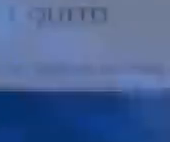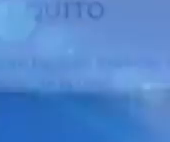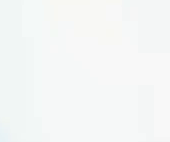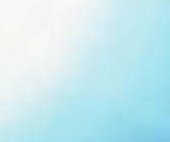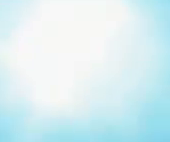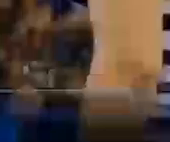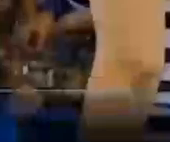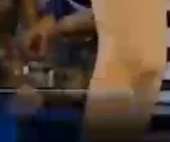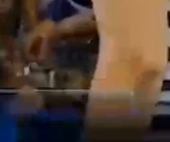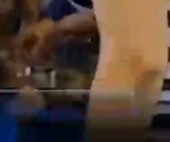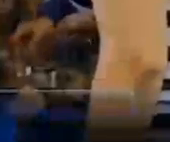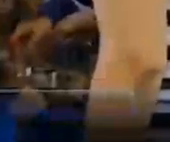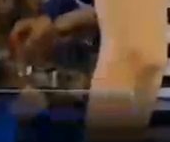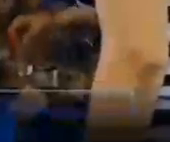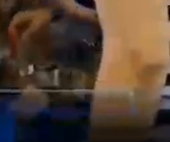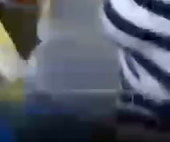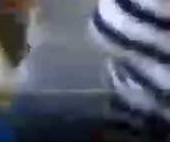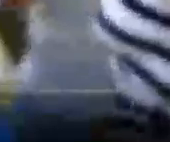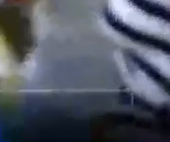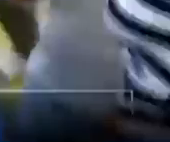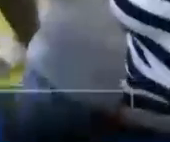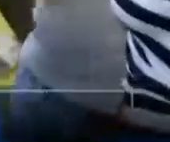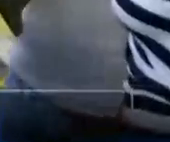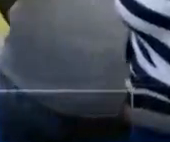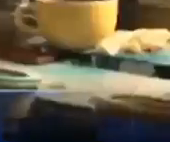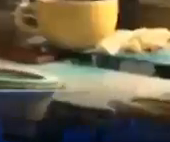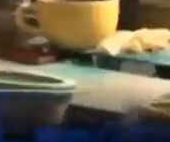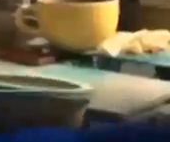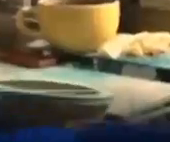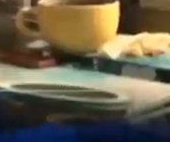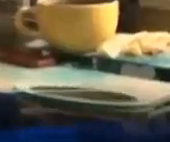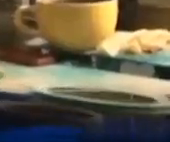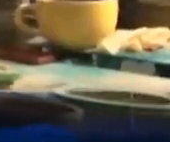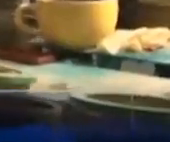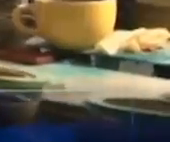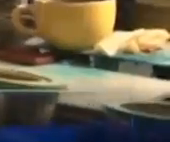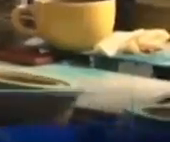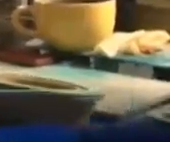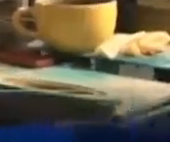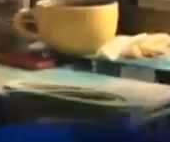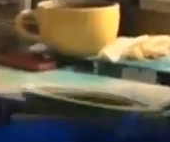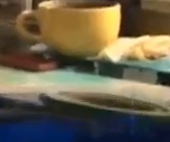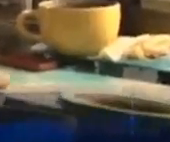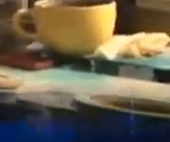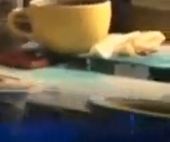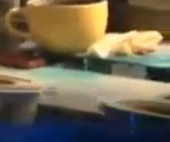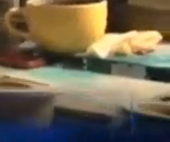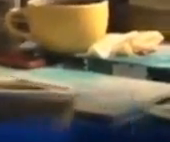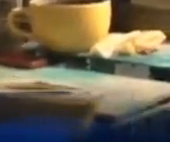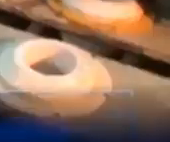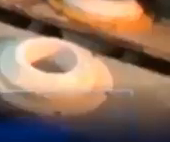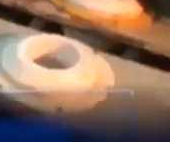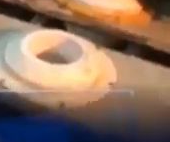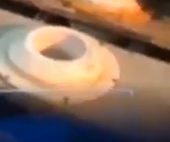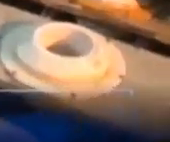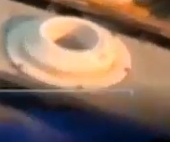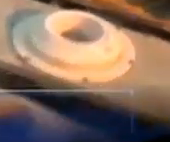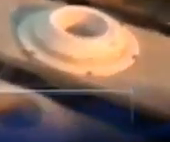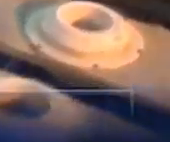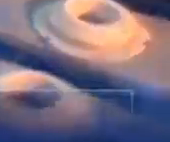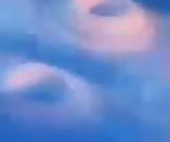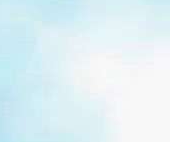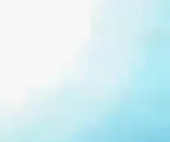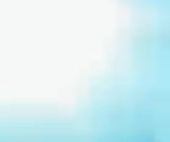2016. Más de 200 empresas se beneficiarán con el programa MIPIMES para incrementar sus exportaciones a la